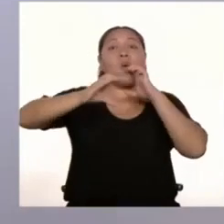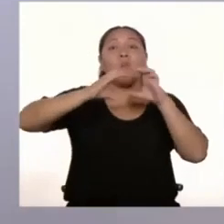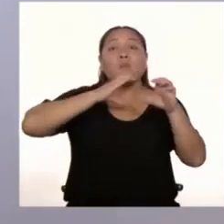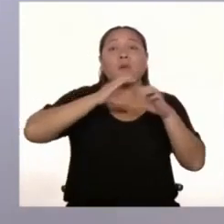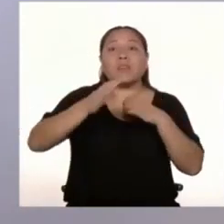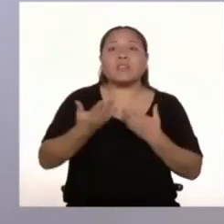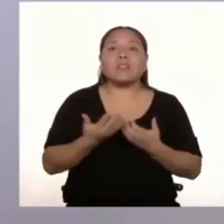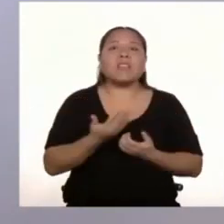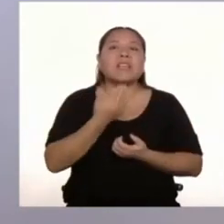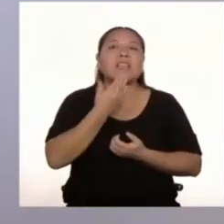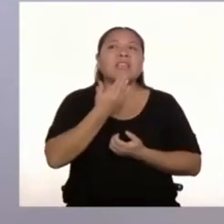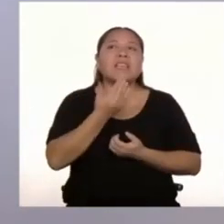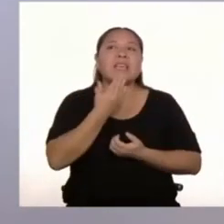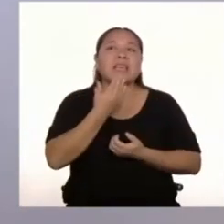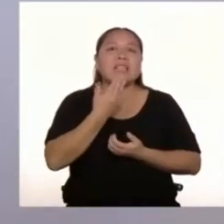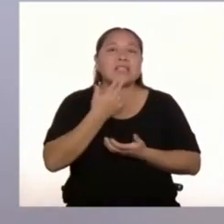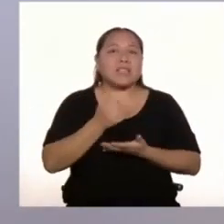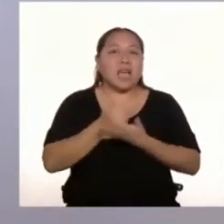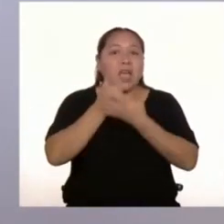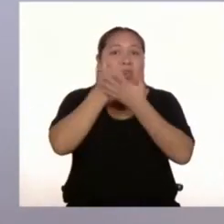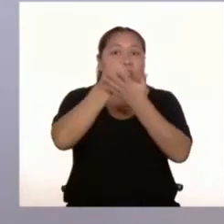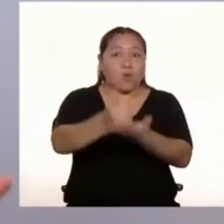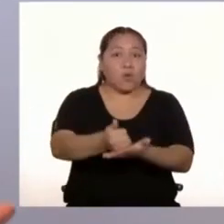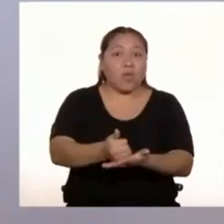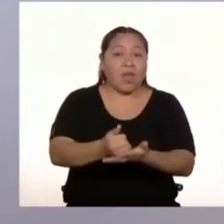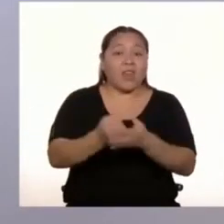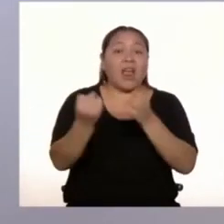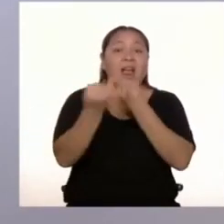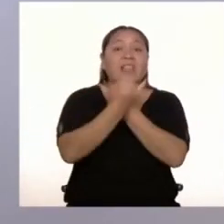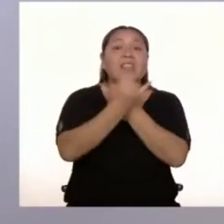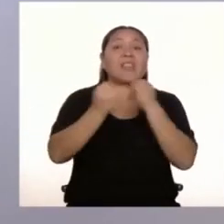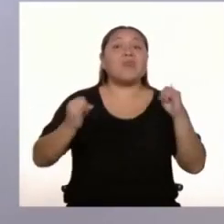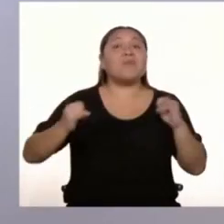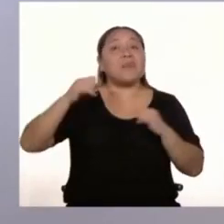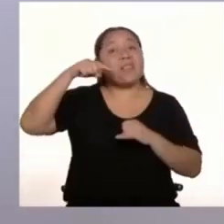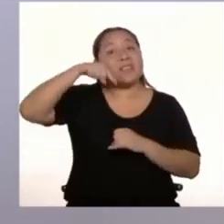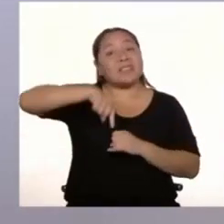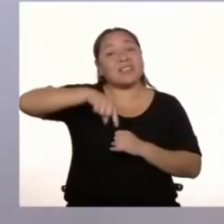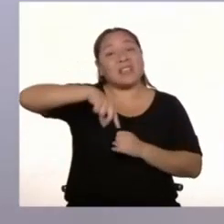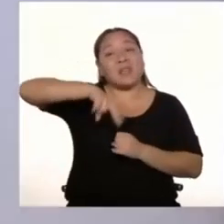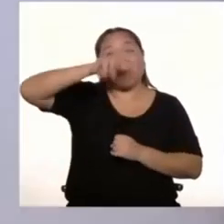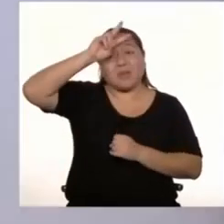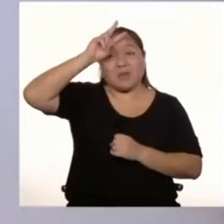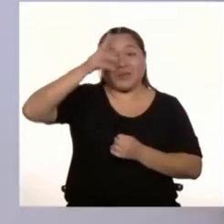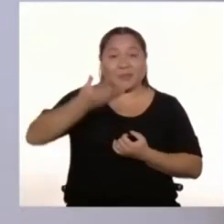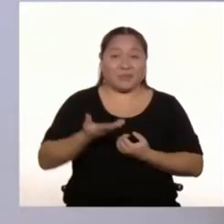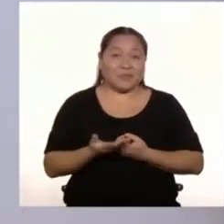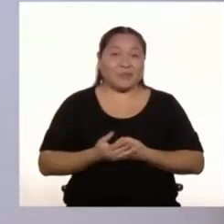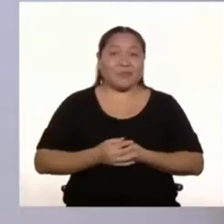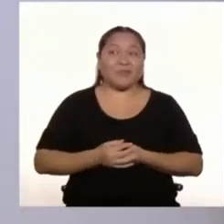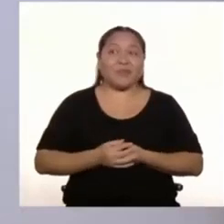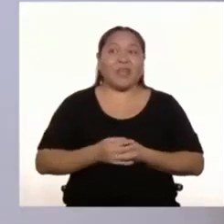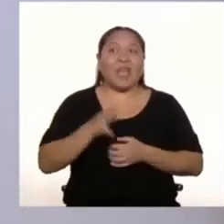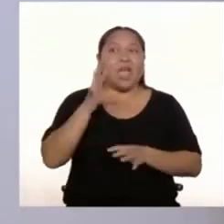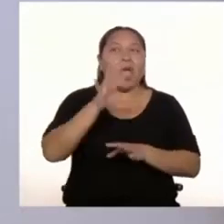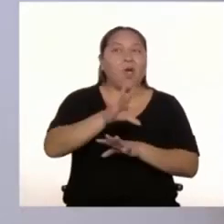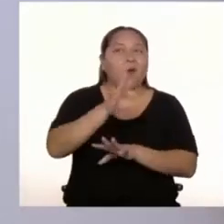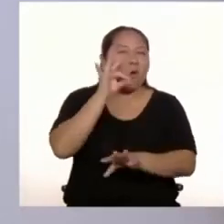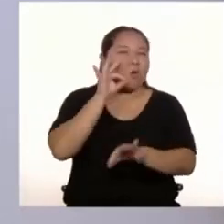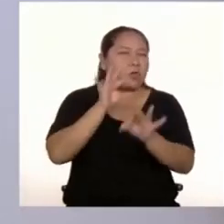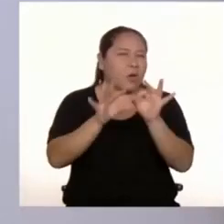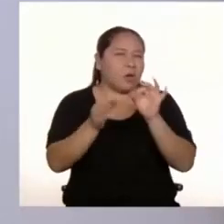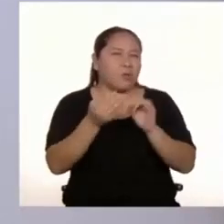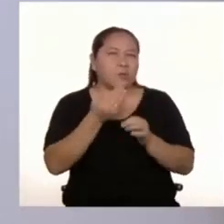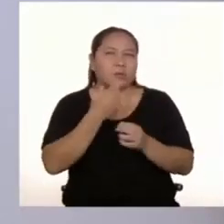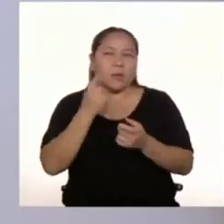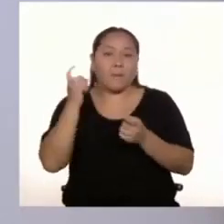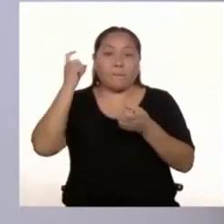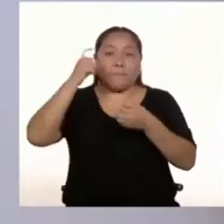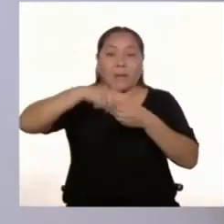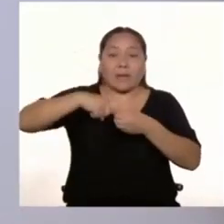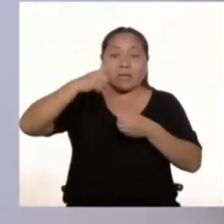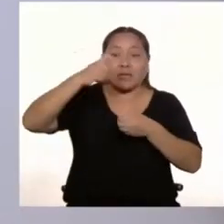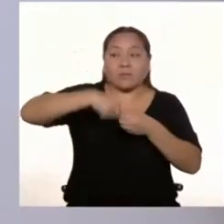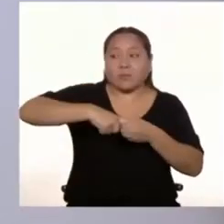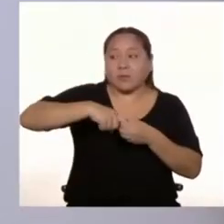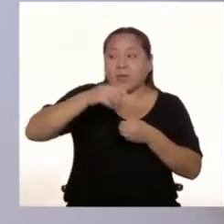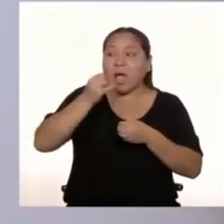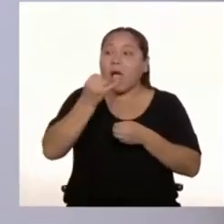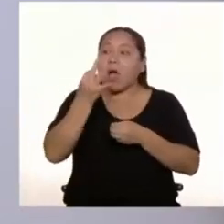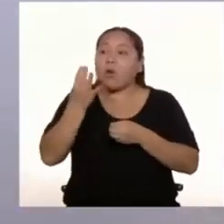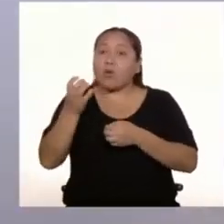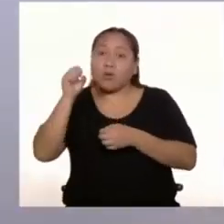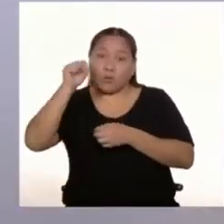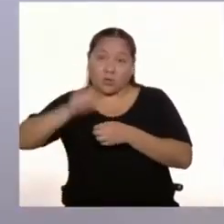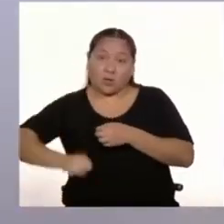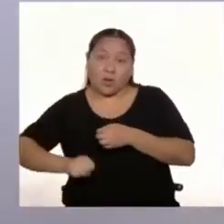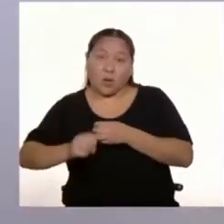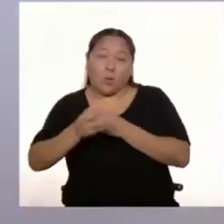sobre quiénes contribuyeron a la independencia de nuestro país. Encontraremos participaciones en mayor o menor